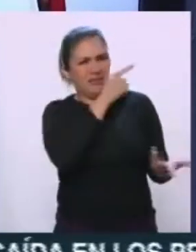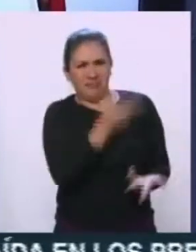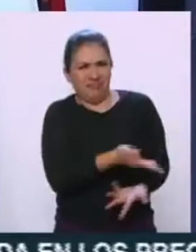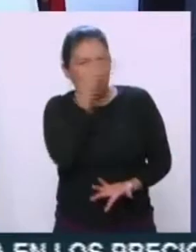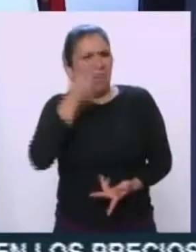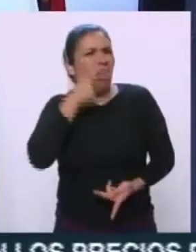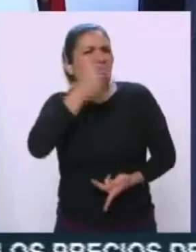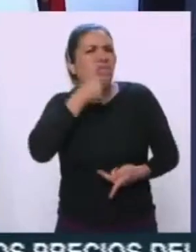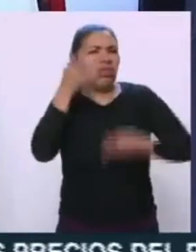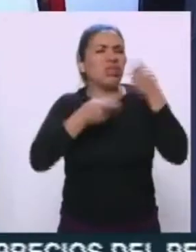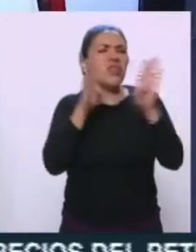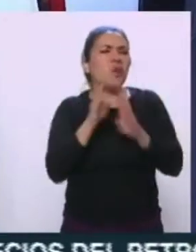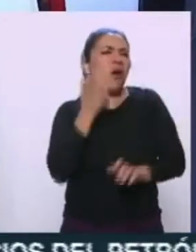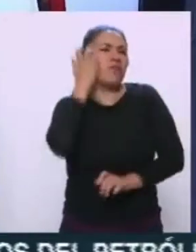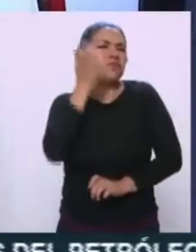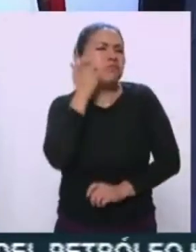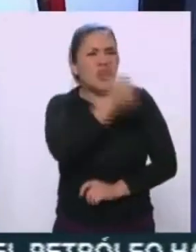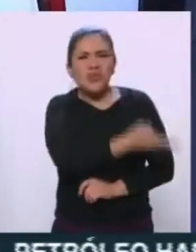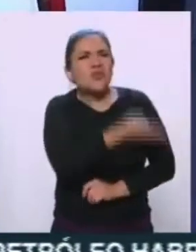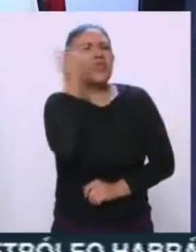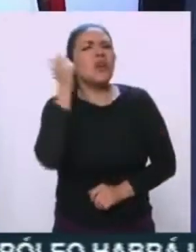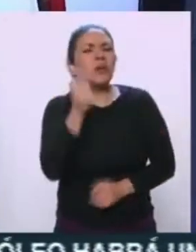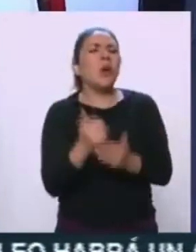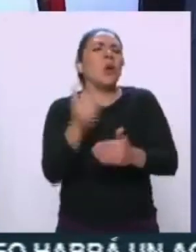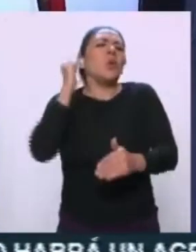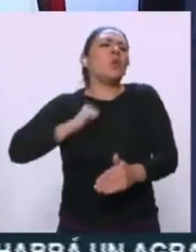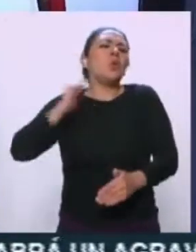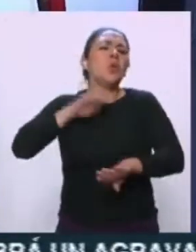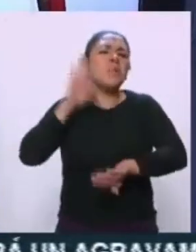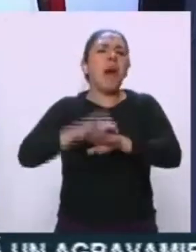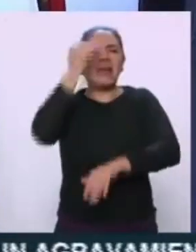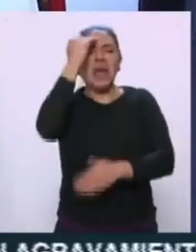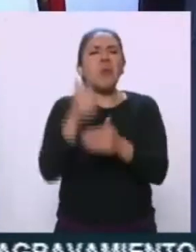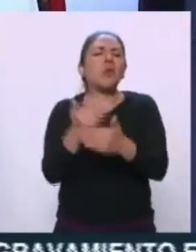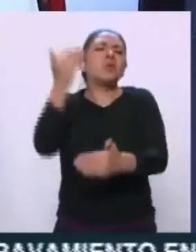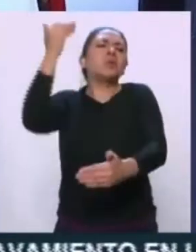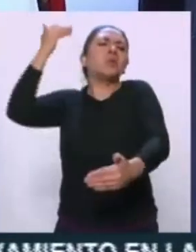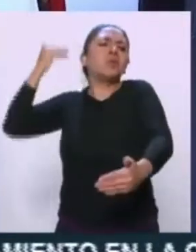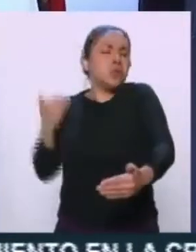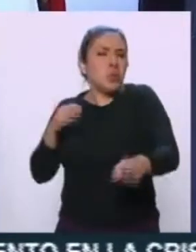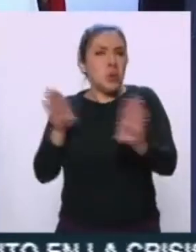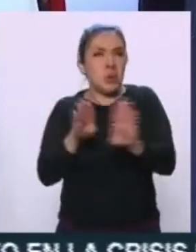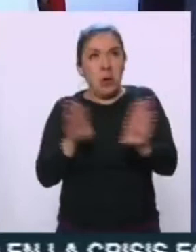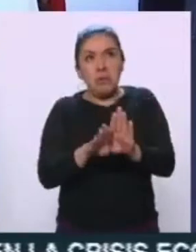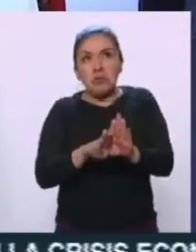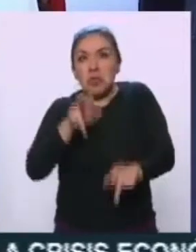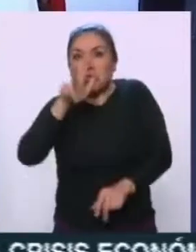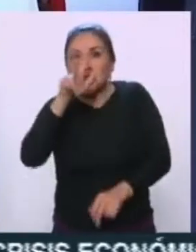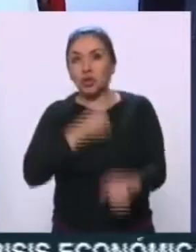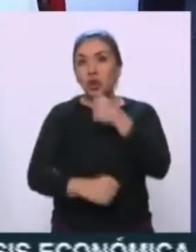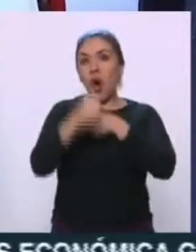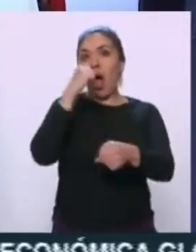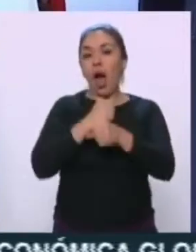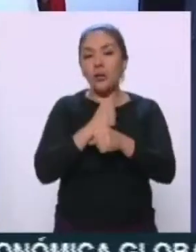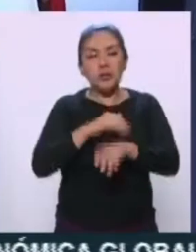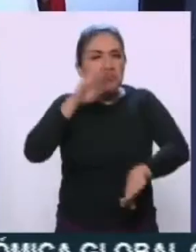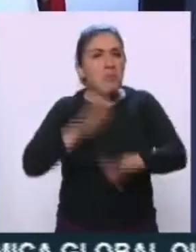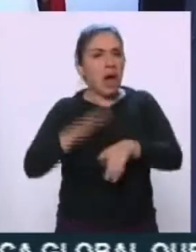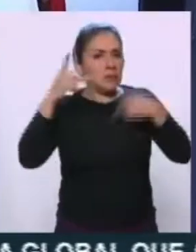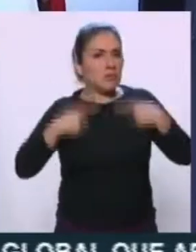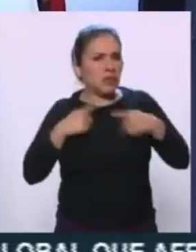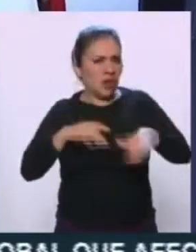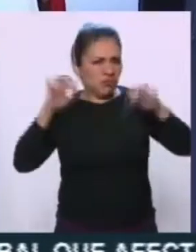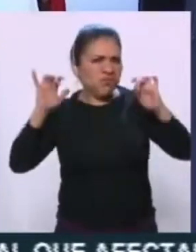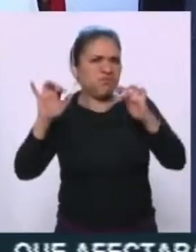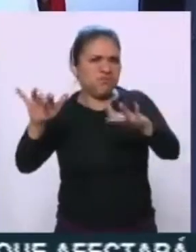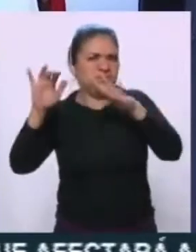de lo que está hablando, no sabe de que es un movimiento que viene desde hace muchísimo tiempo, desde hace por lo menos 18 años,